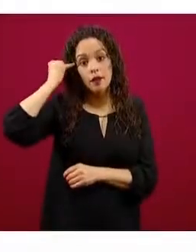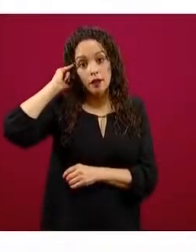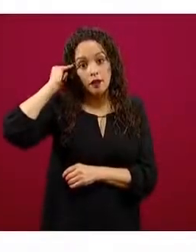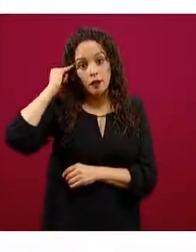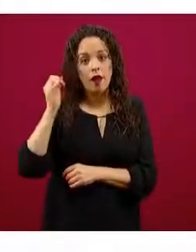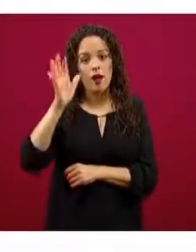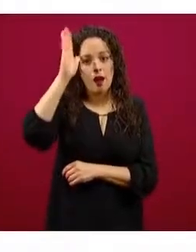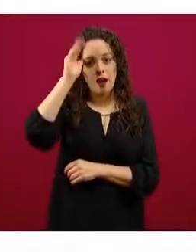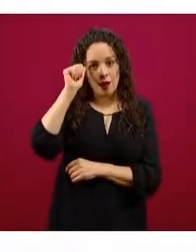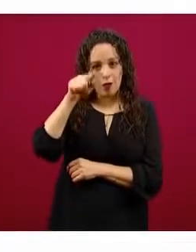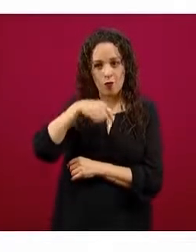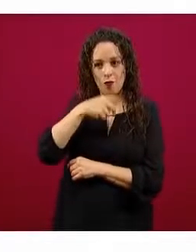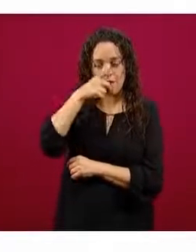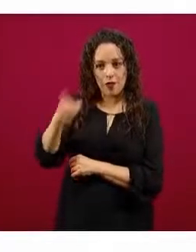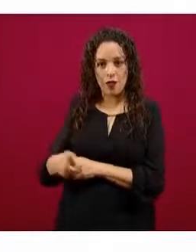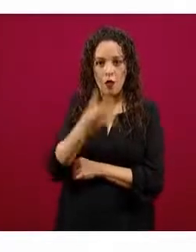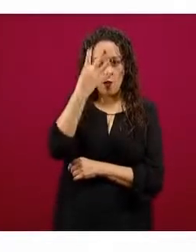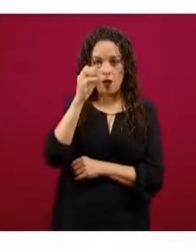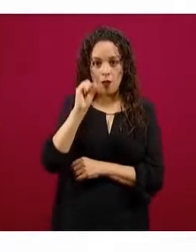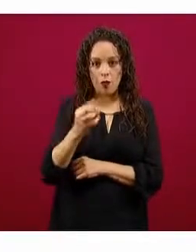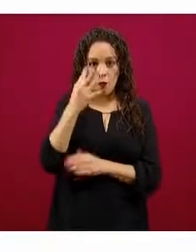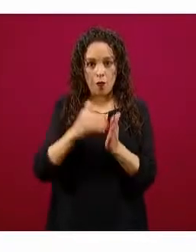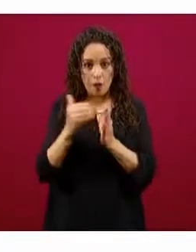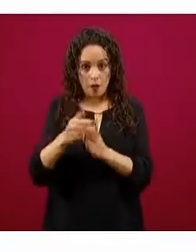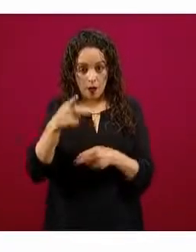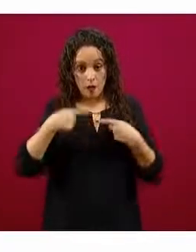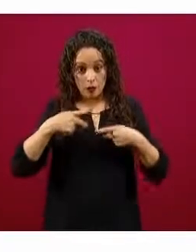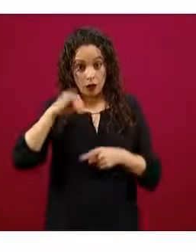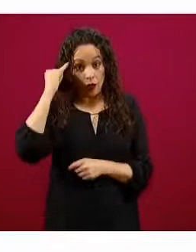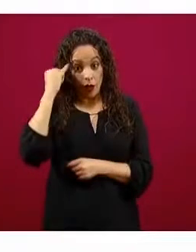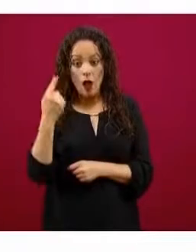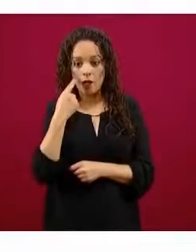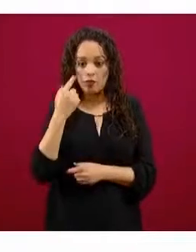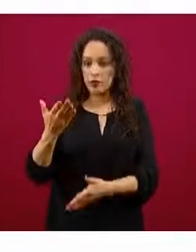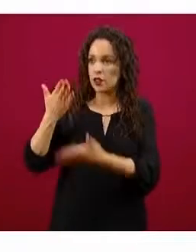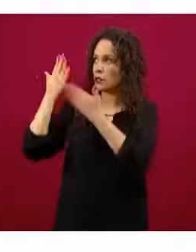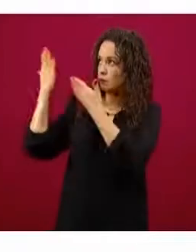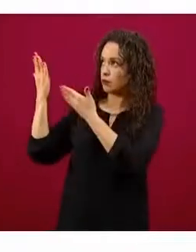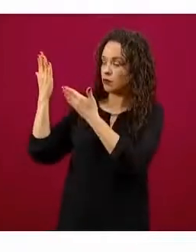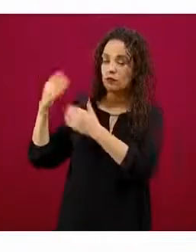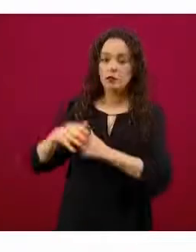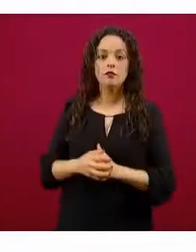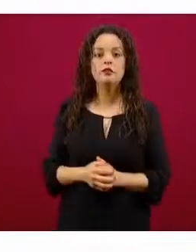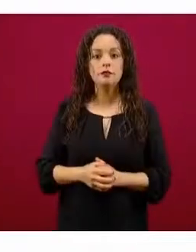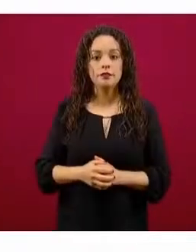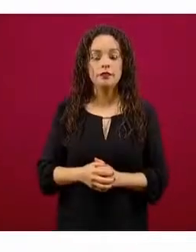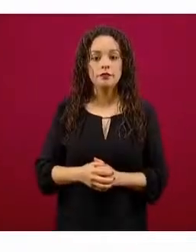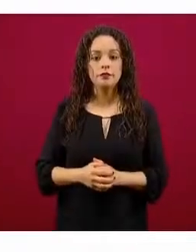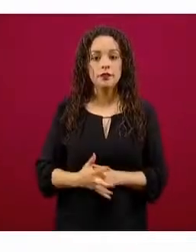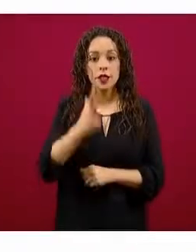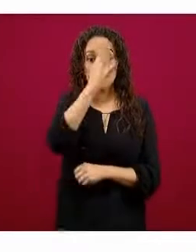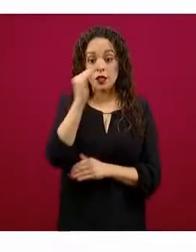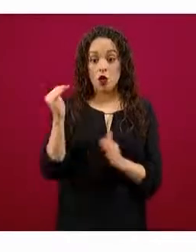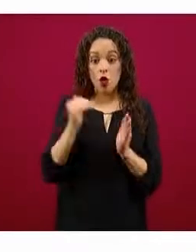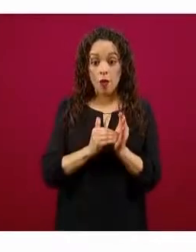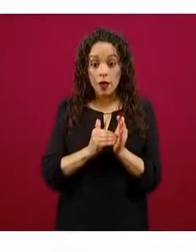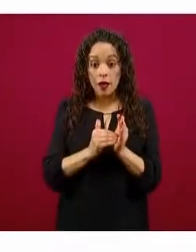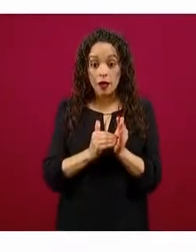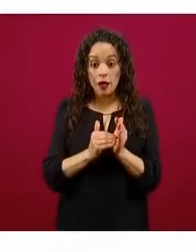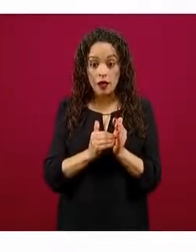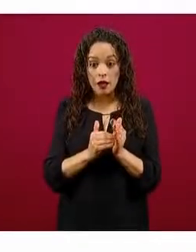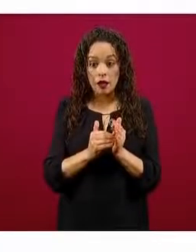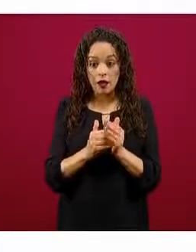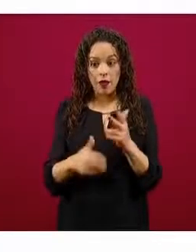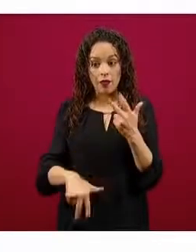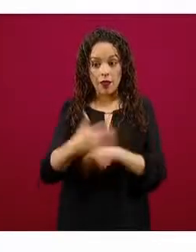a 4.4 millones de indígenas, entonces aquí están. De todos los 5,013 que vimos